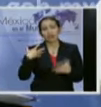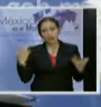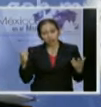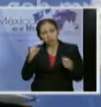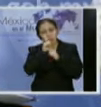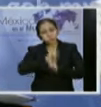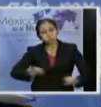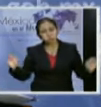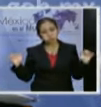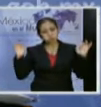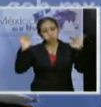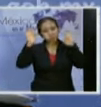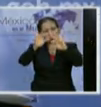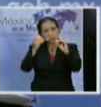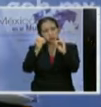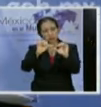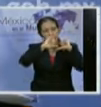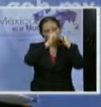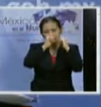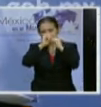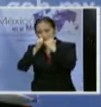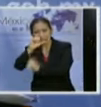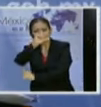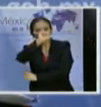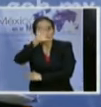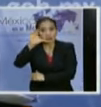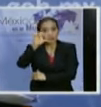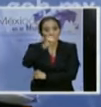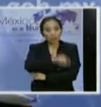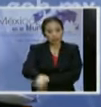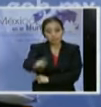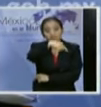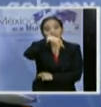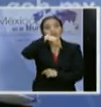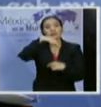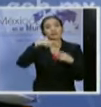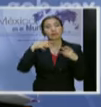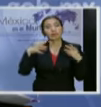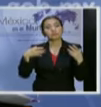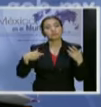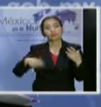a cientos de miles de organizaciones de sociedad civil. Decimos